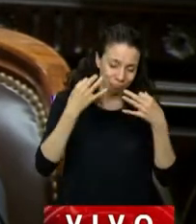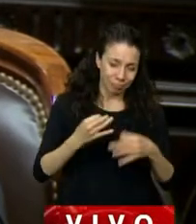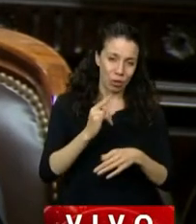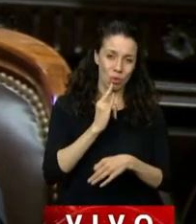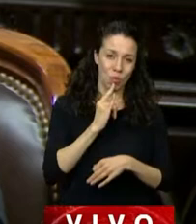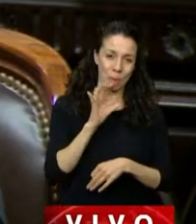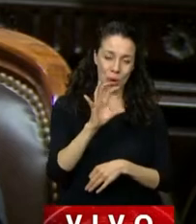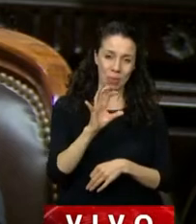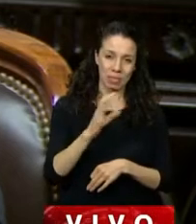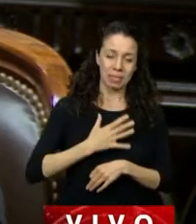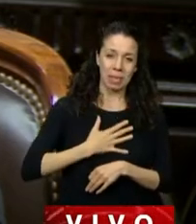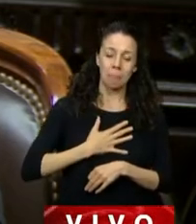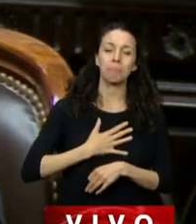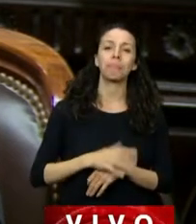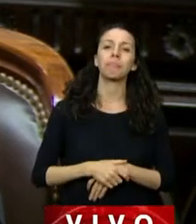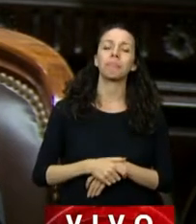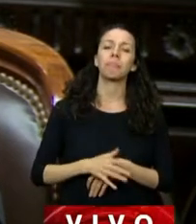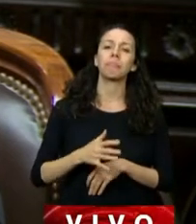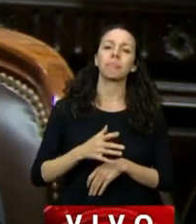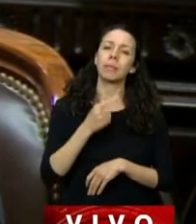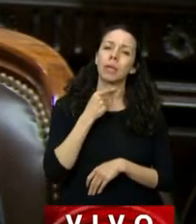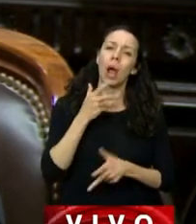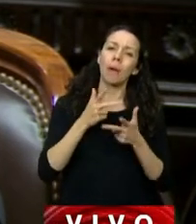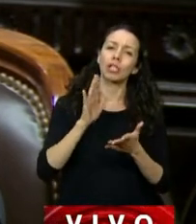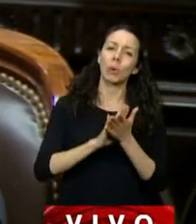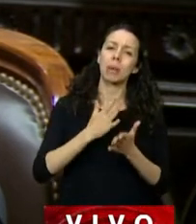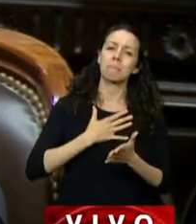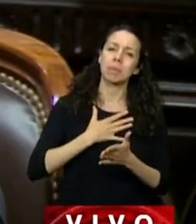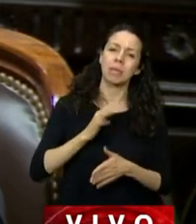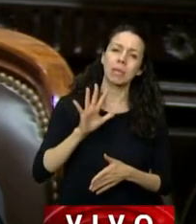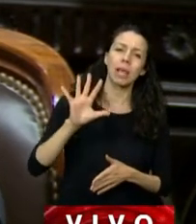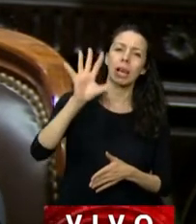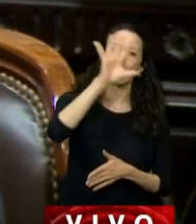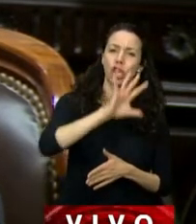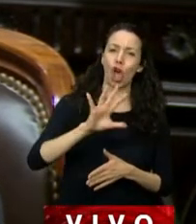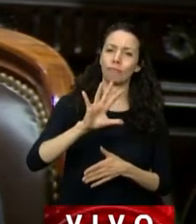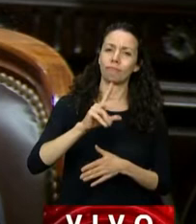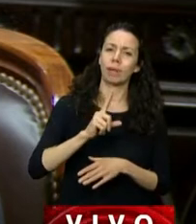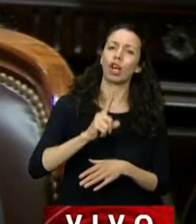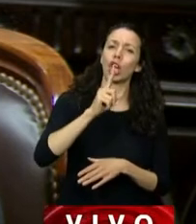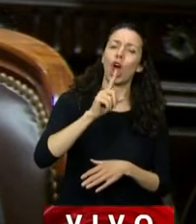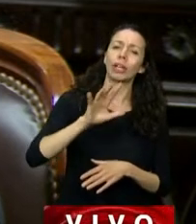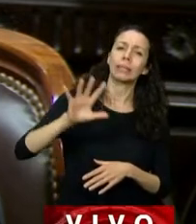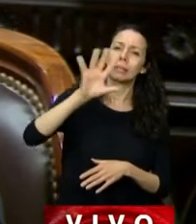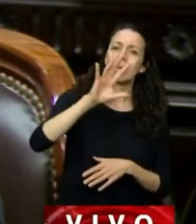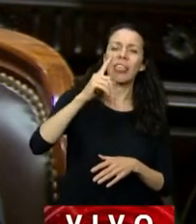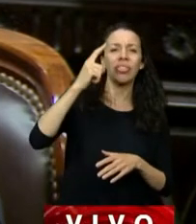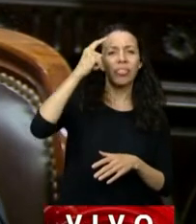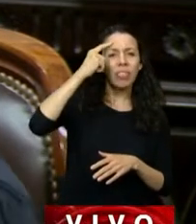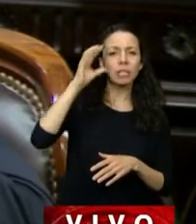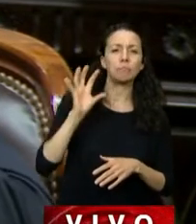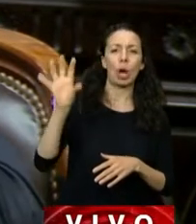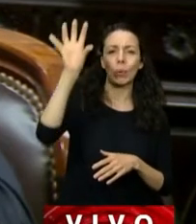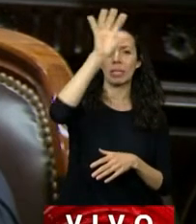quiero referirme a esta gran región que es el Norte Grande. Este norte que integran 10